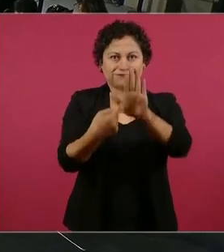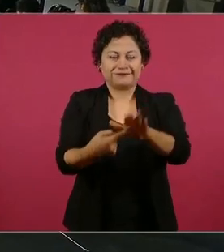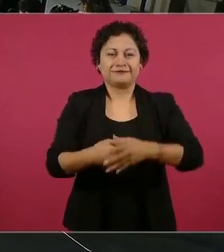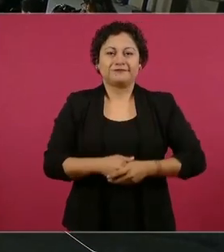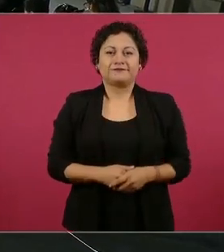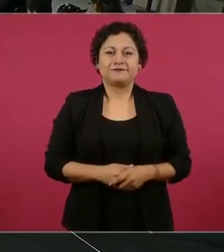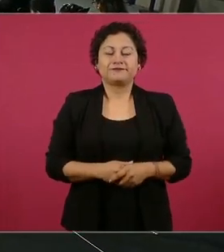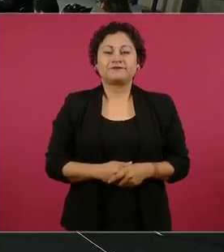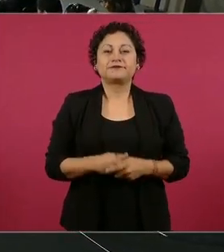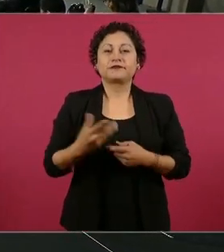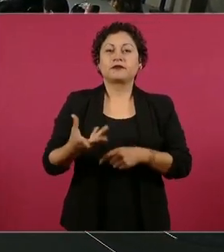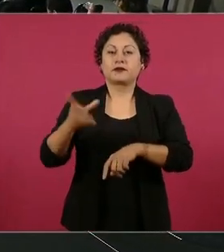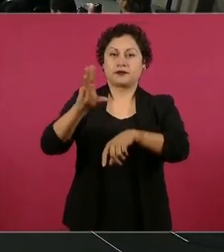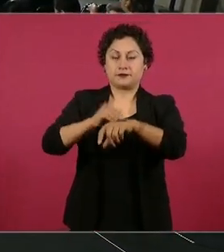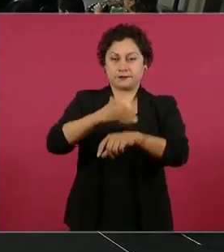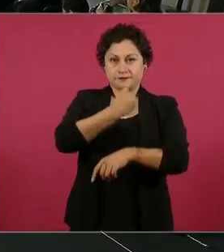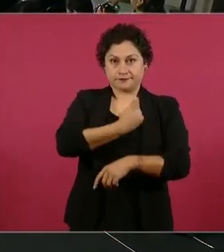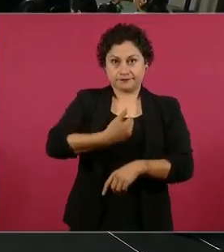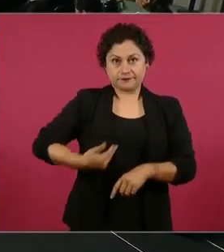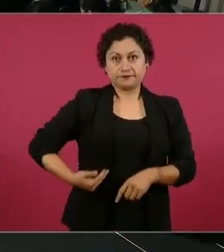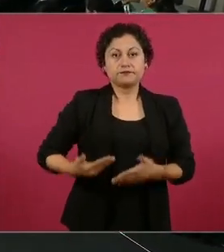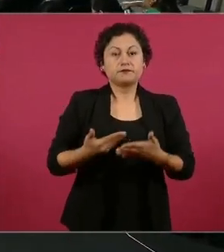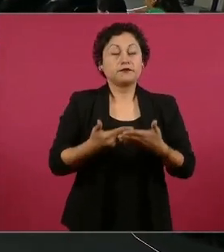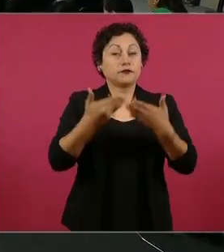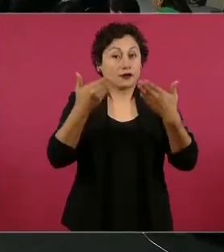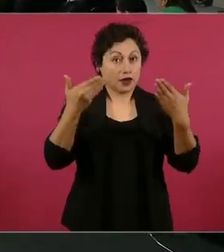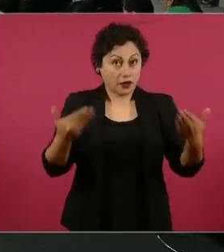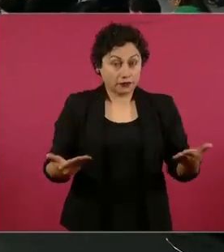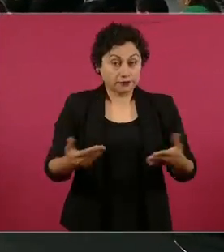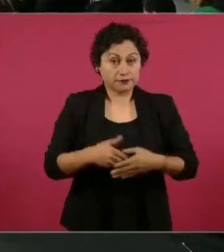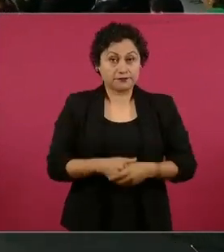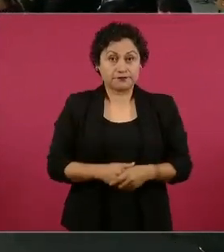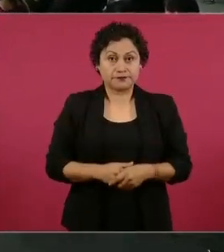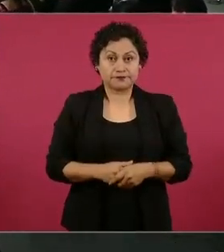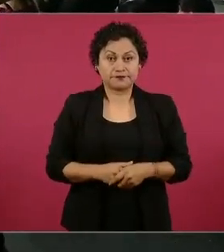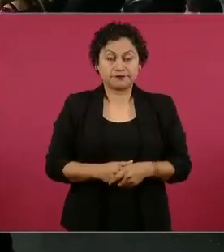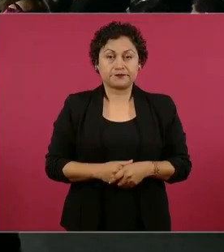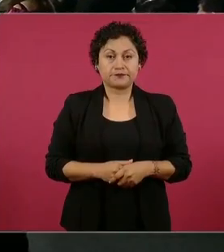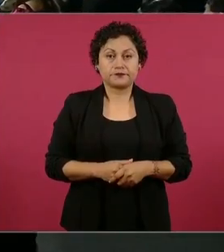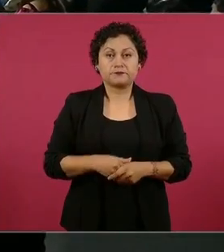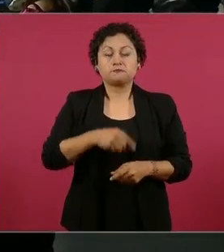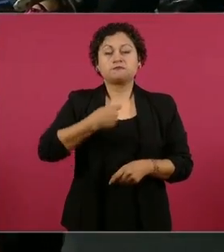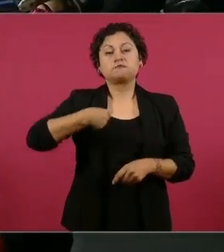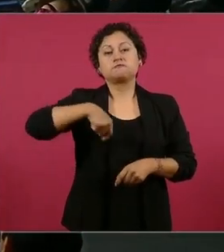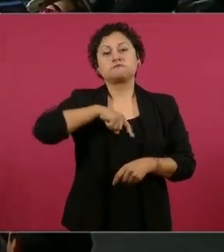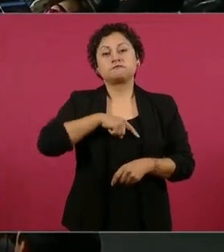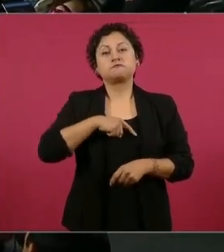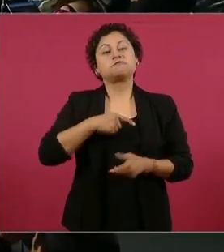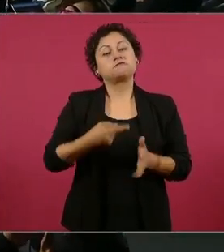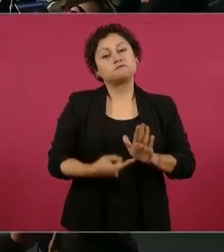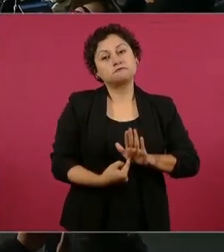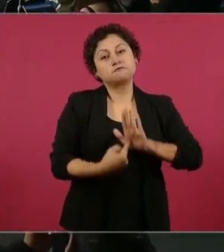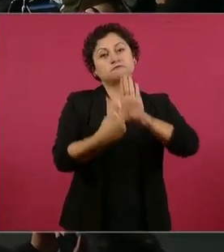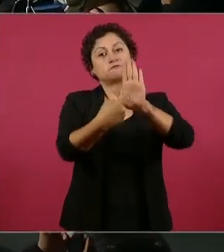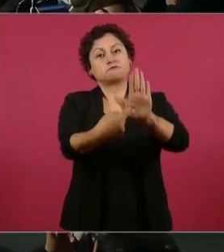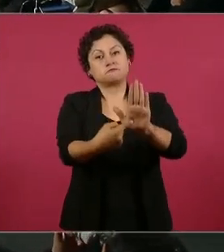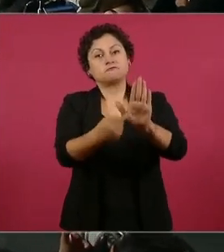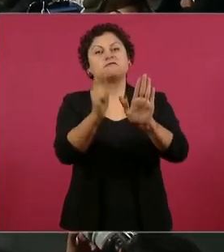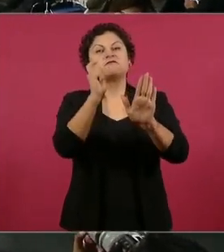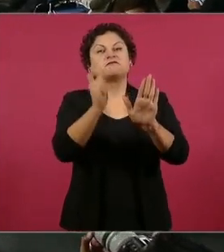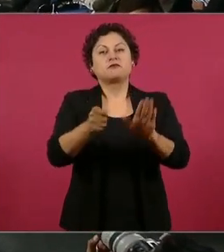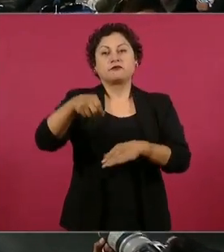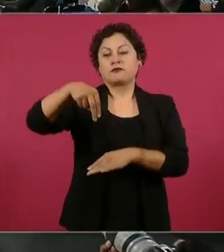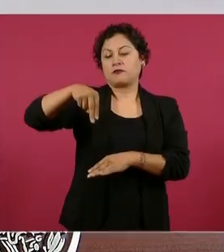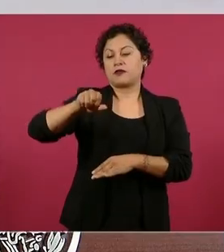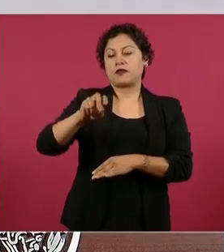Con su permiso, señor presidente. A continuación vamos a presentarles a ustedes lo que es la construcción naval